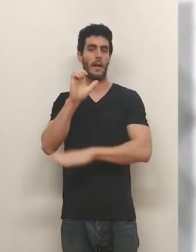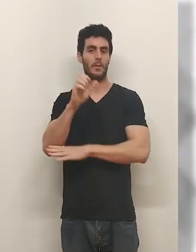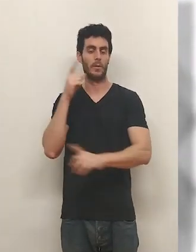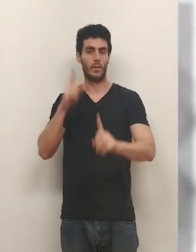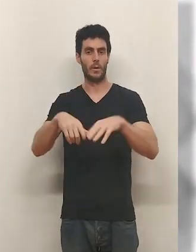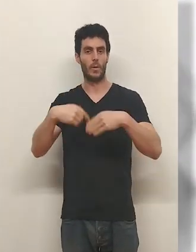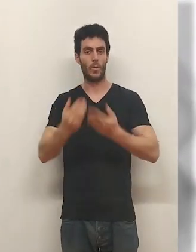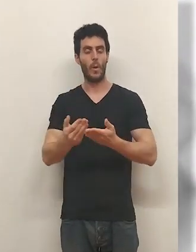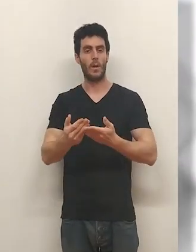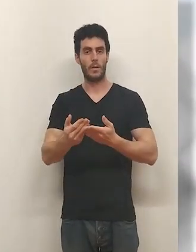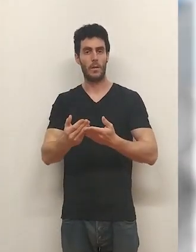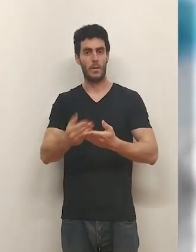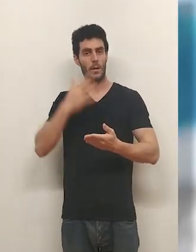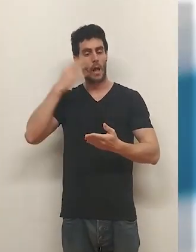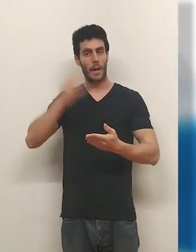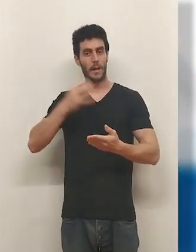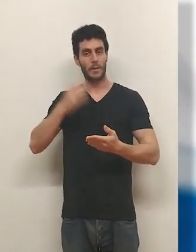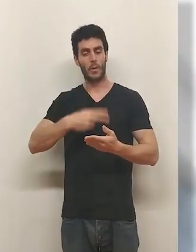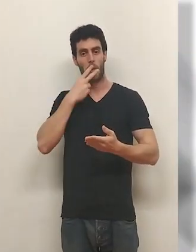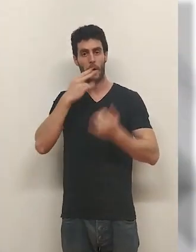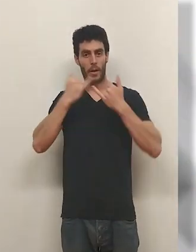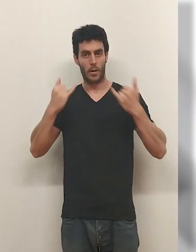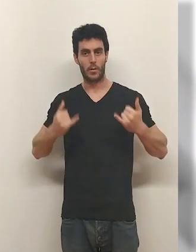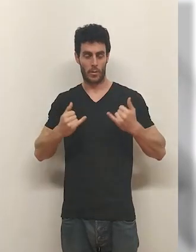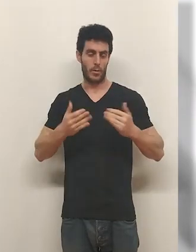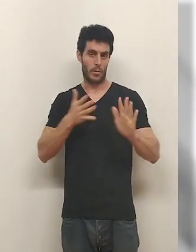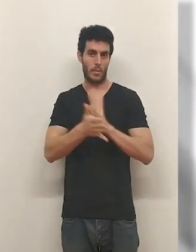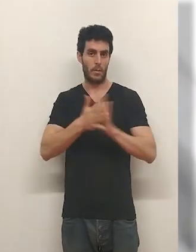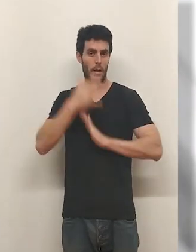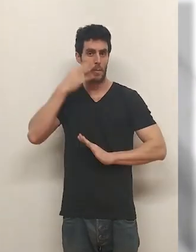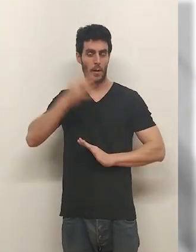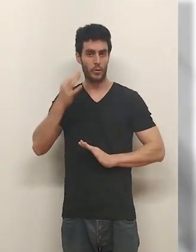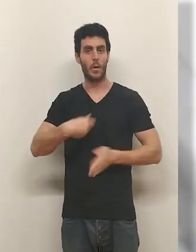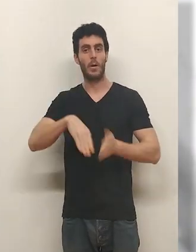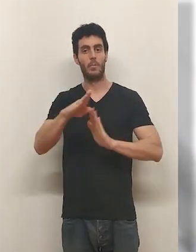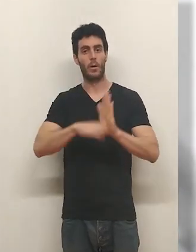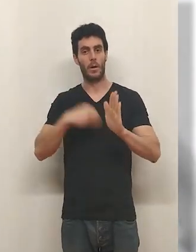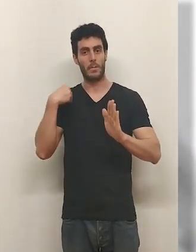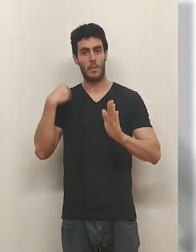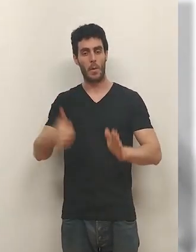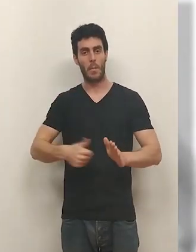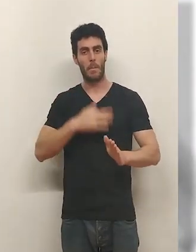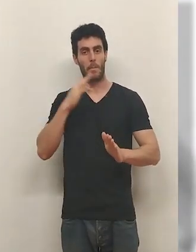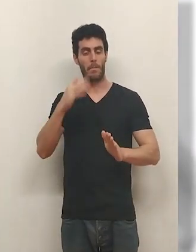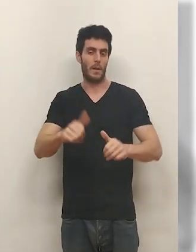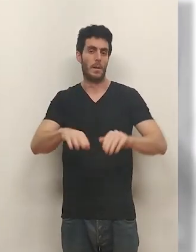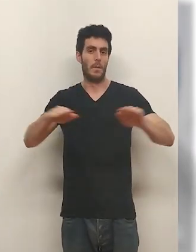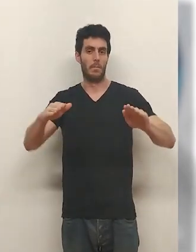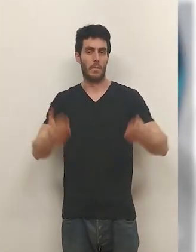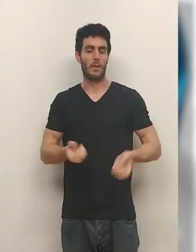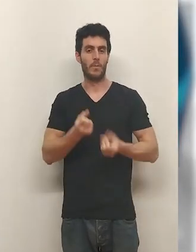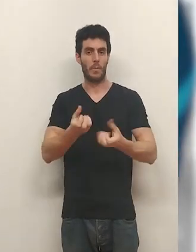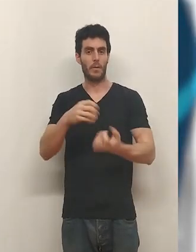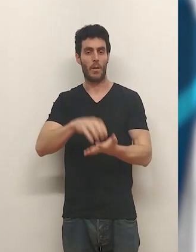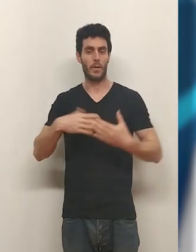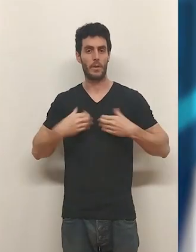para incrementar la percepción del riesgo sobre los cigarrillos electrónicos. Un programa que se completa con mesas informativas en los diferentes centros